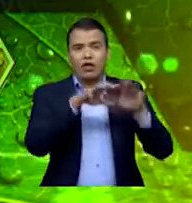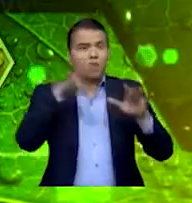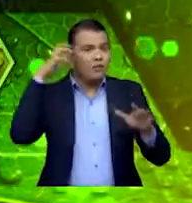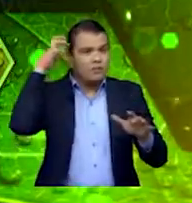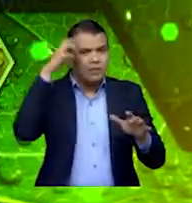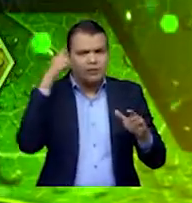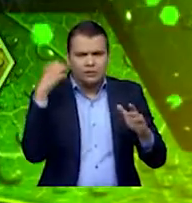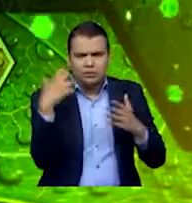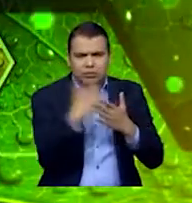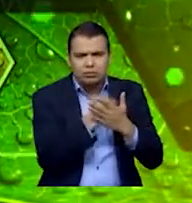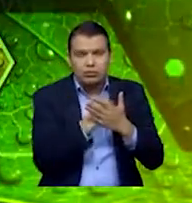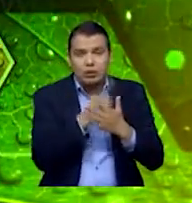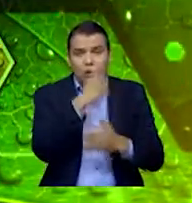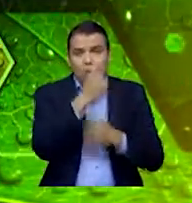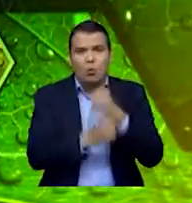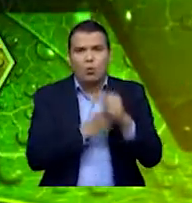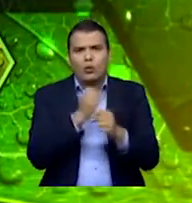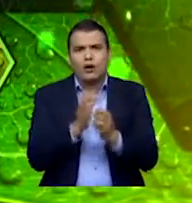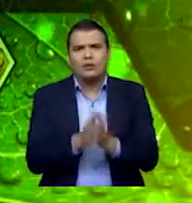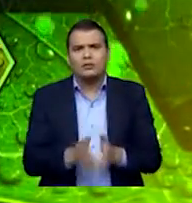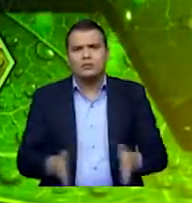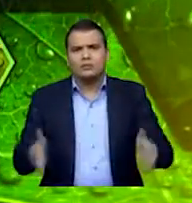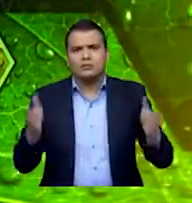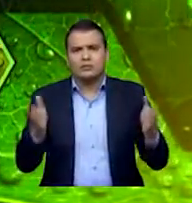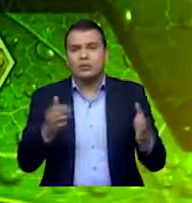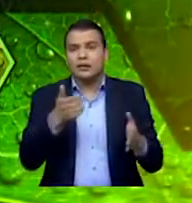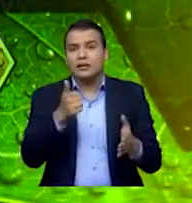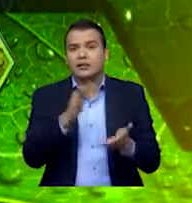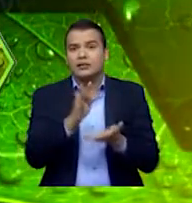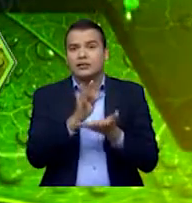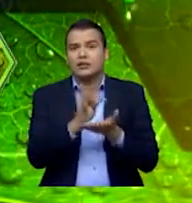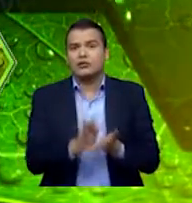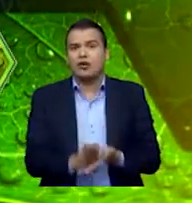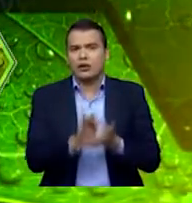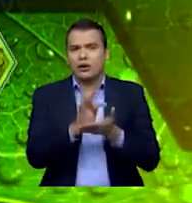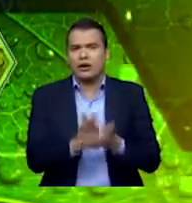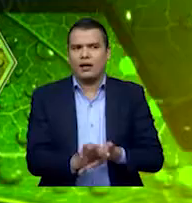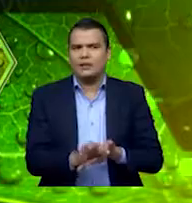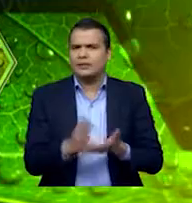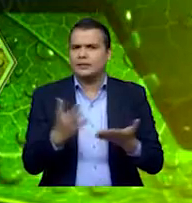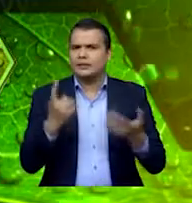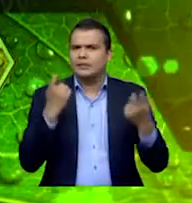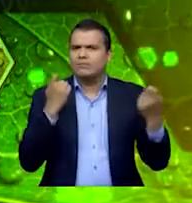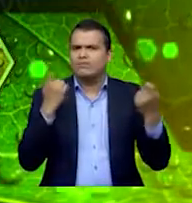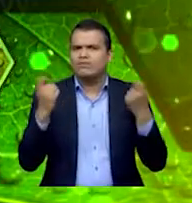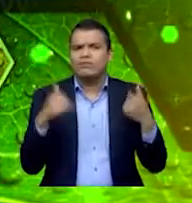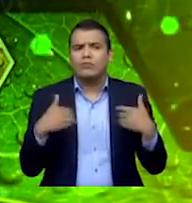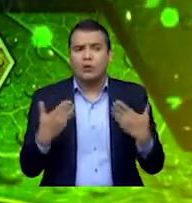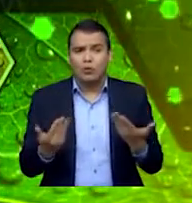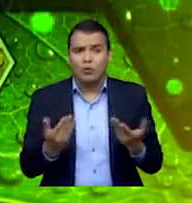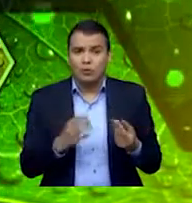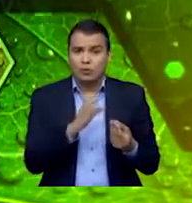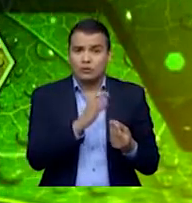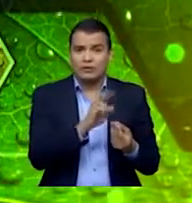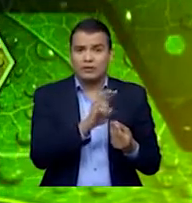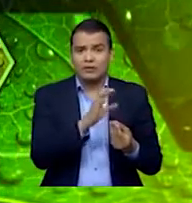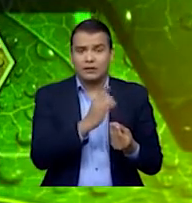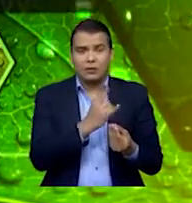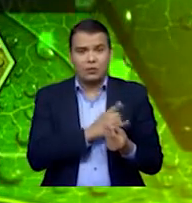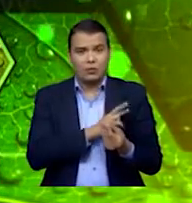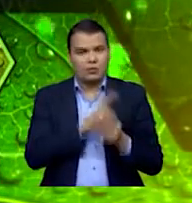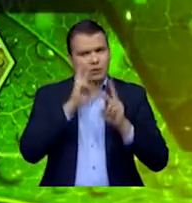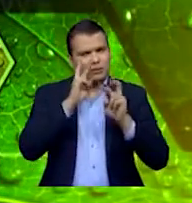cuántas personas pueden disfrutar al tiempo de este lugar sin que deje de ser un paraíso cbs y univalle se unen para realizar estudios que